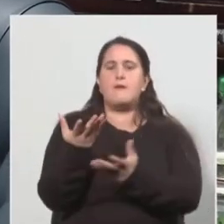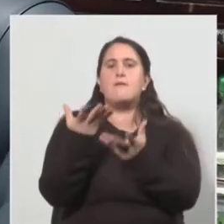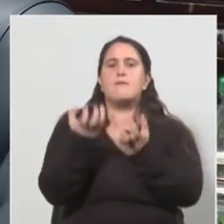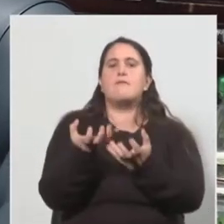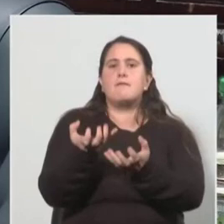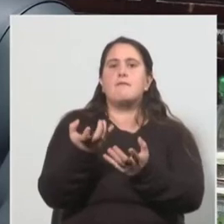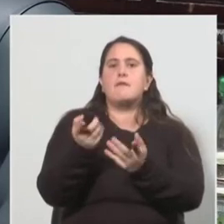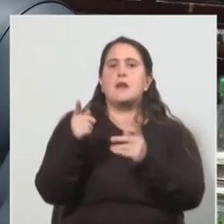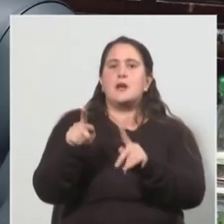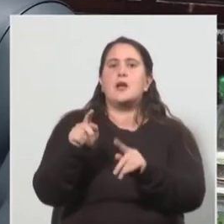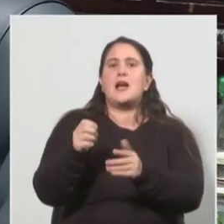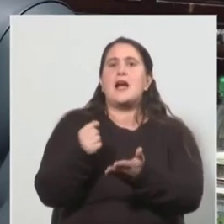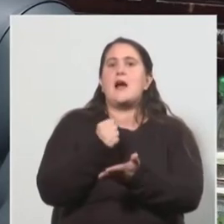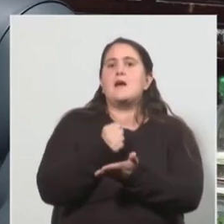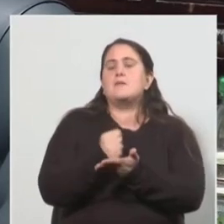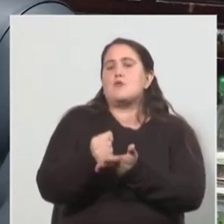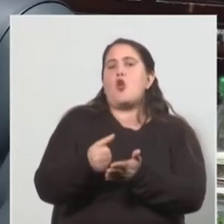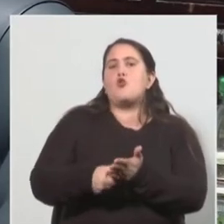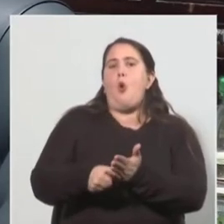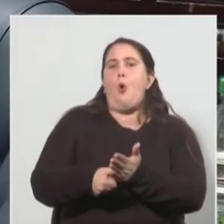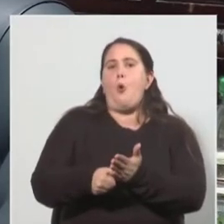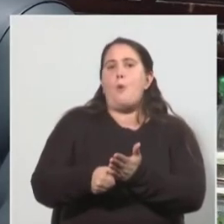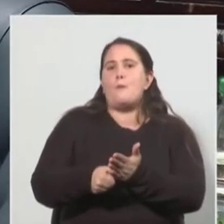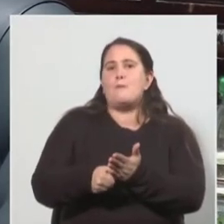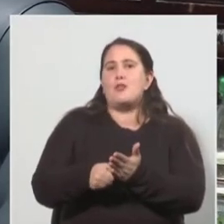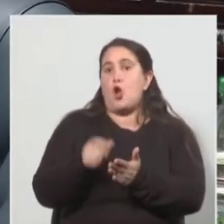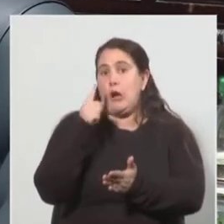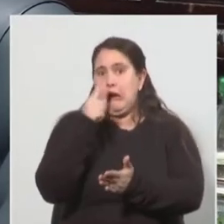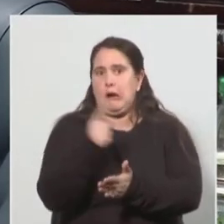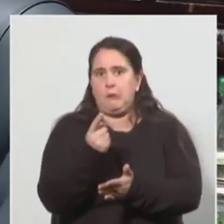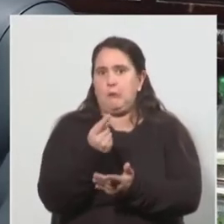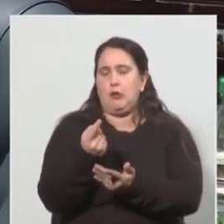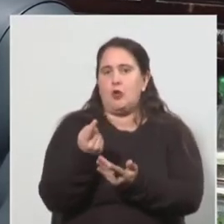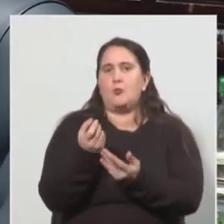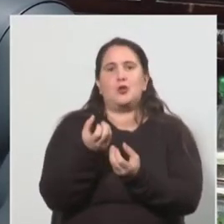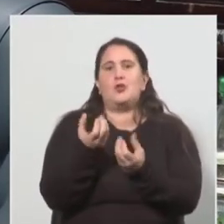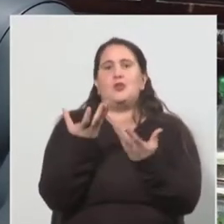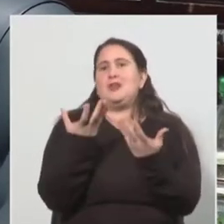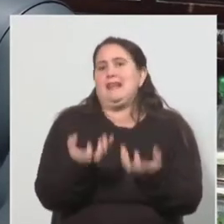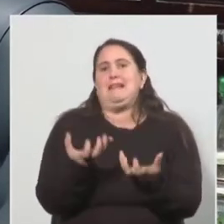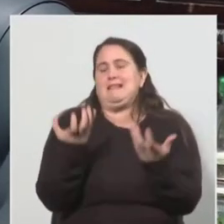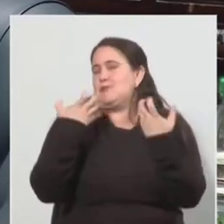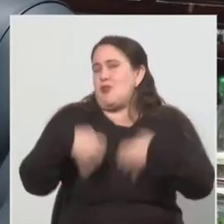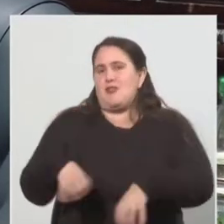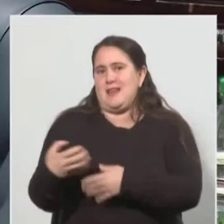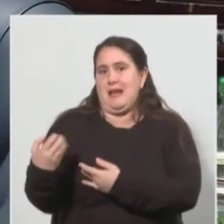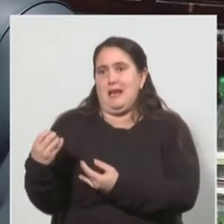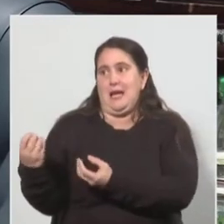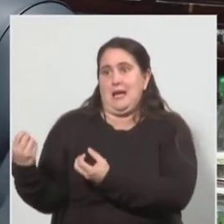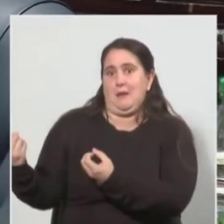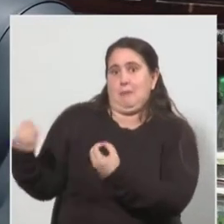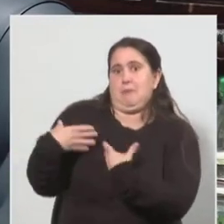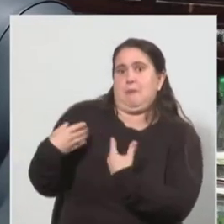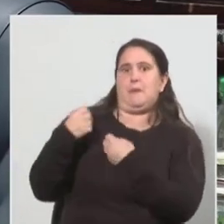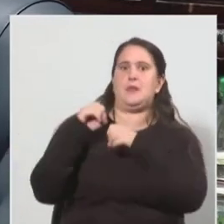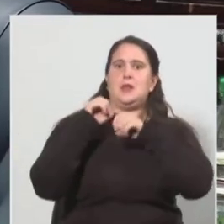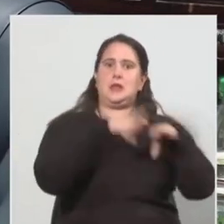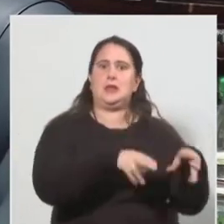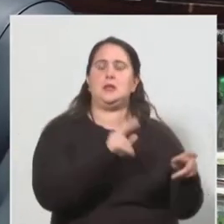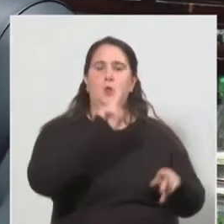pretendía hacerse del documento antes de que la deportación lo alcanzara.